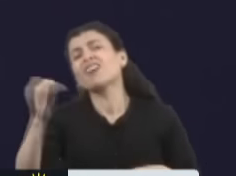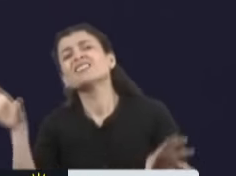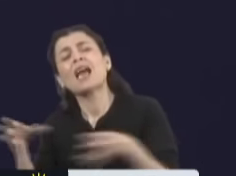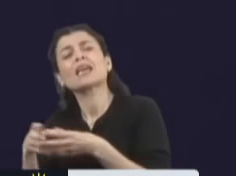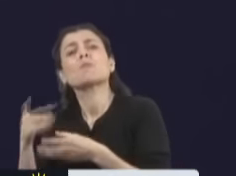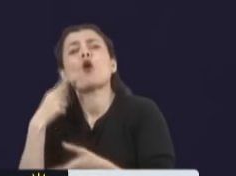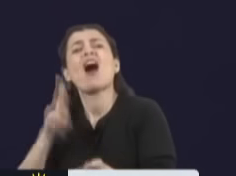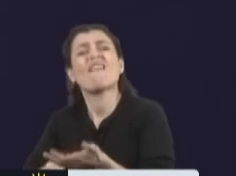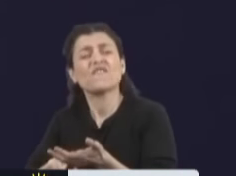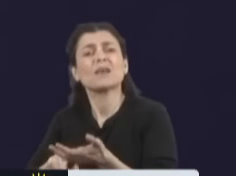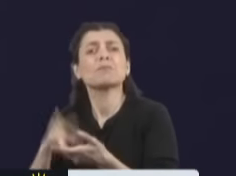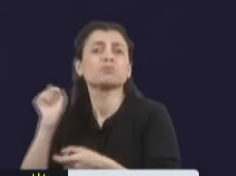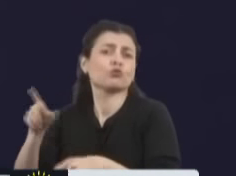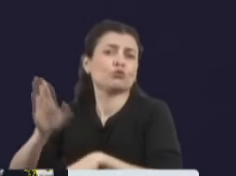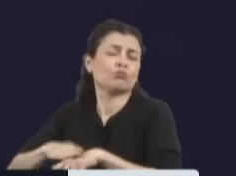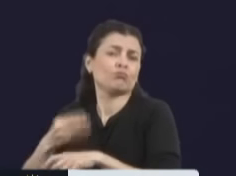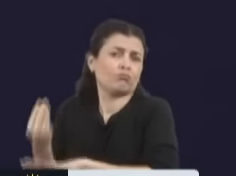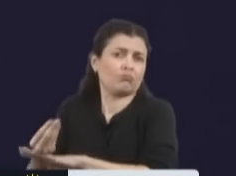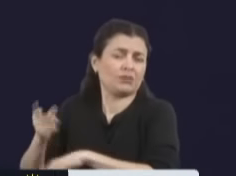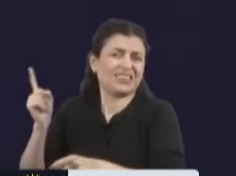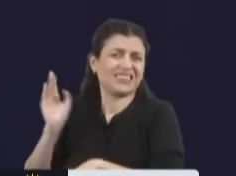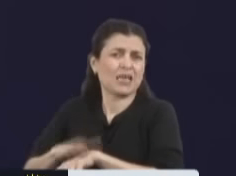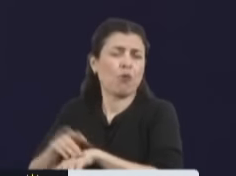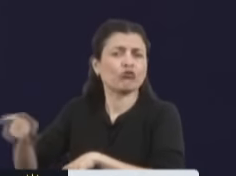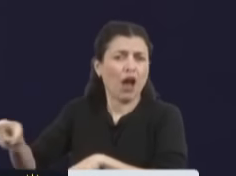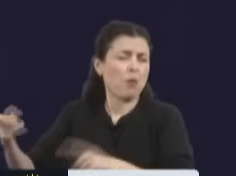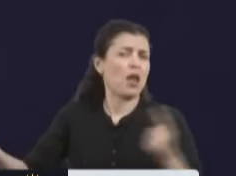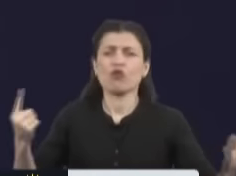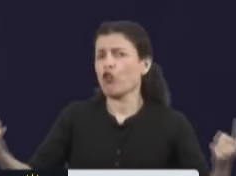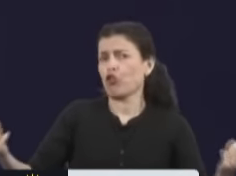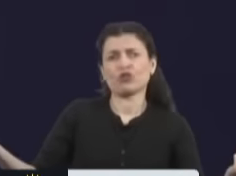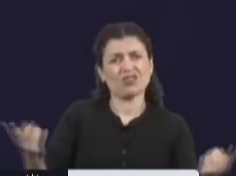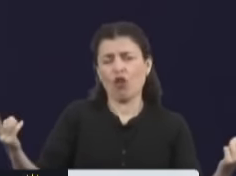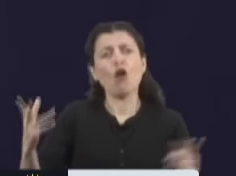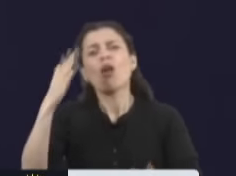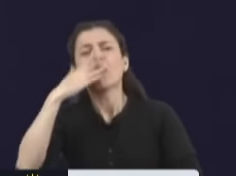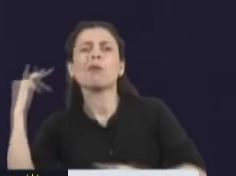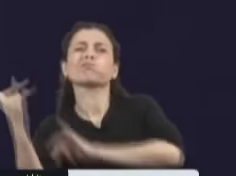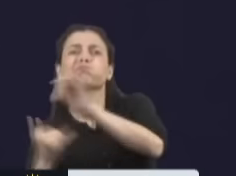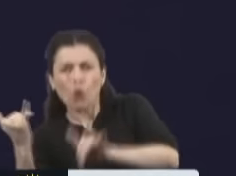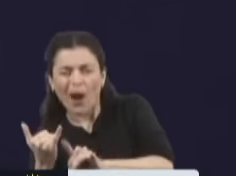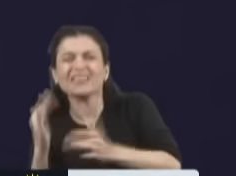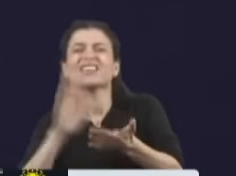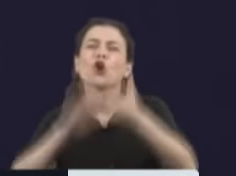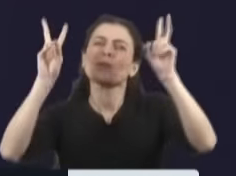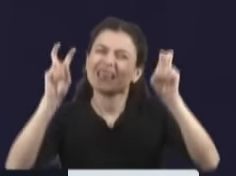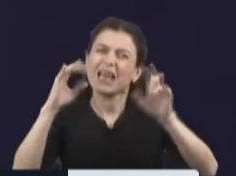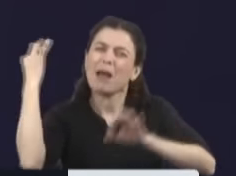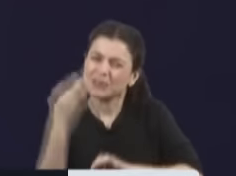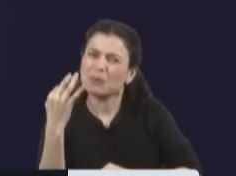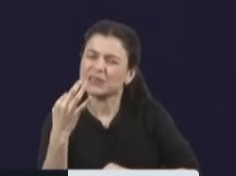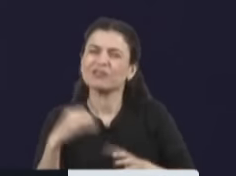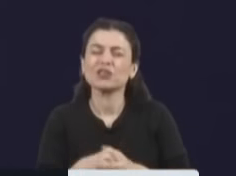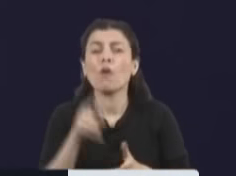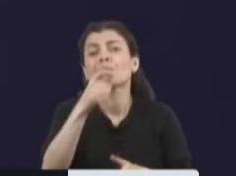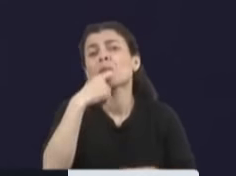comandados por su titular van a estar dando detalles a periodistas especializados de los diferentes medios un grupo